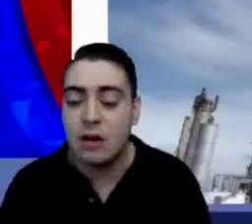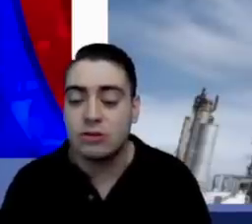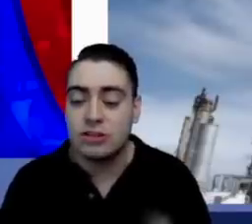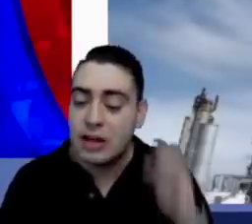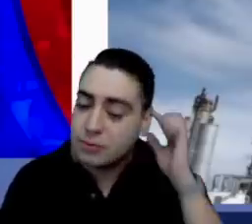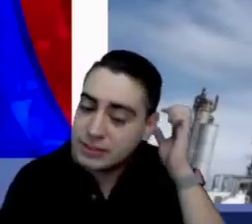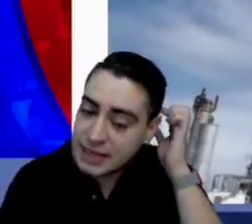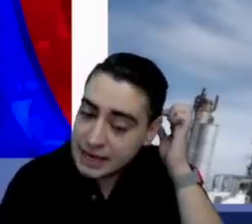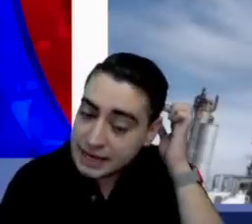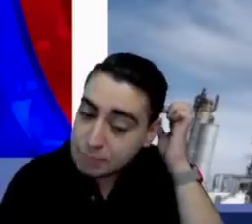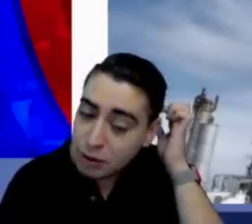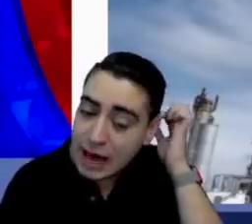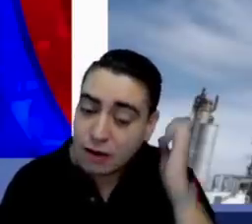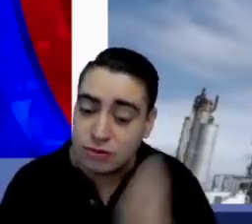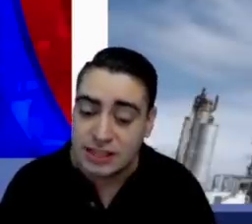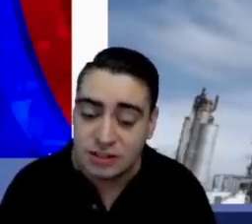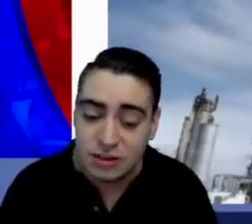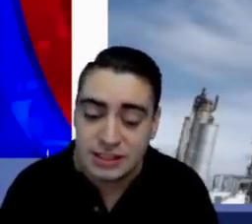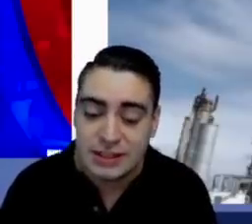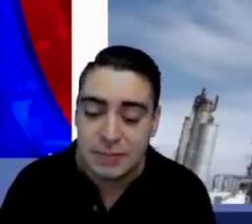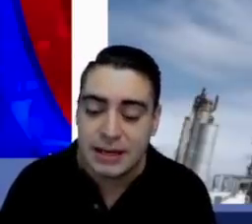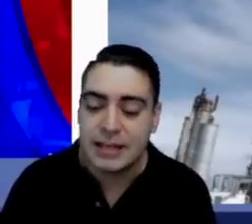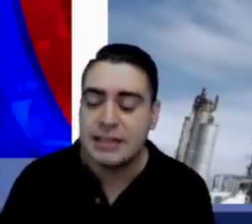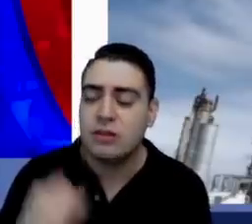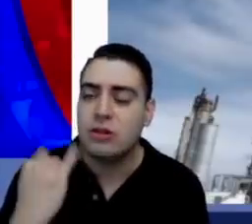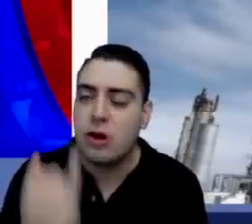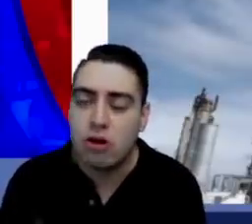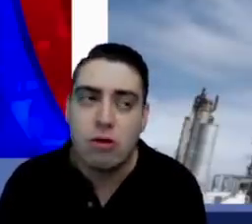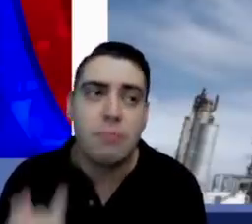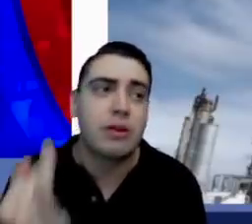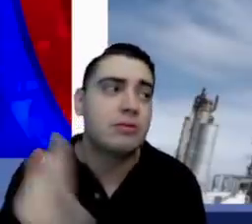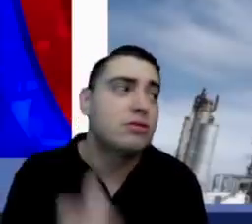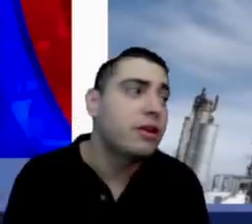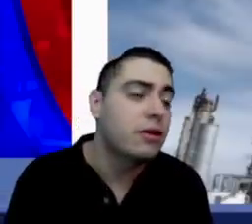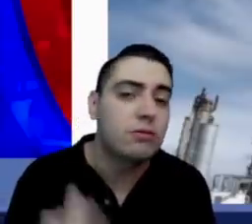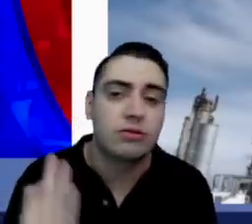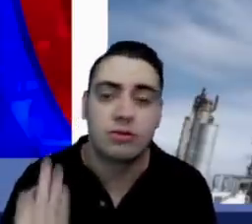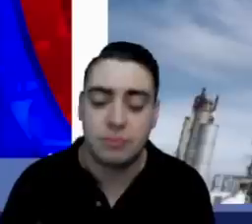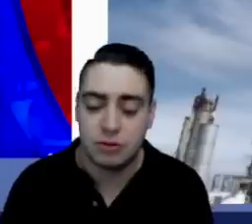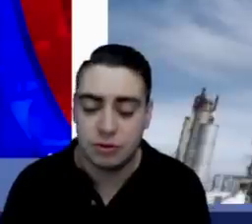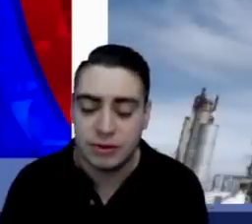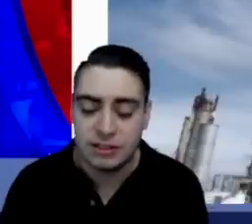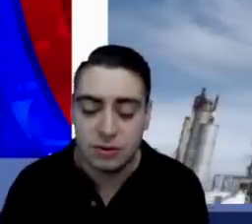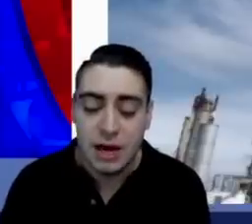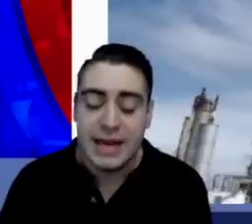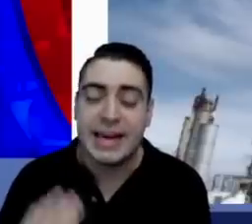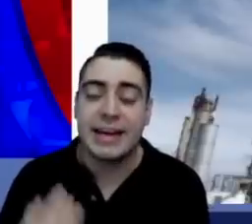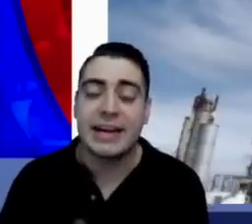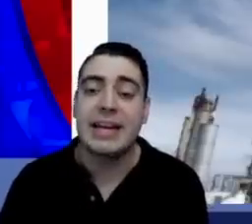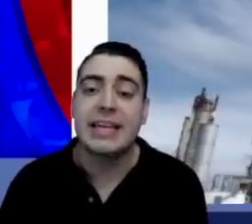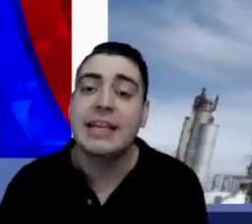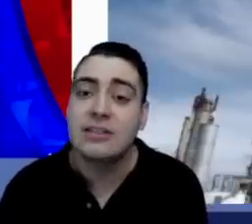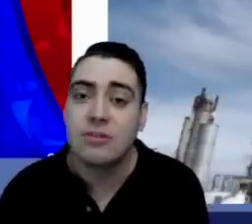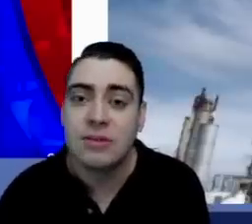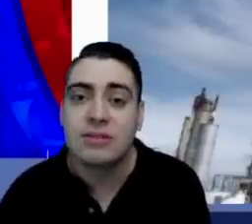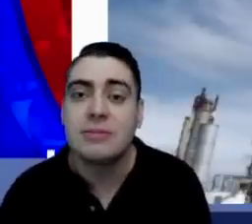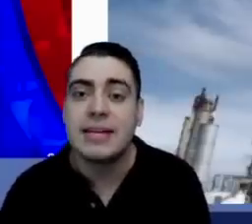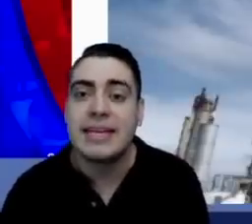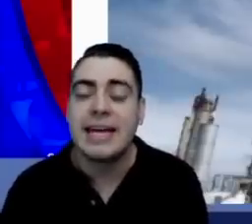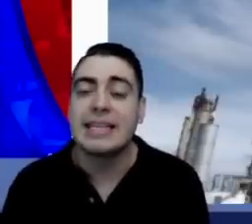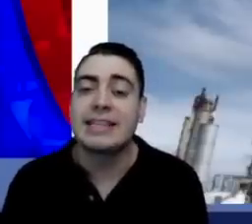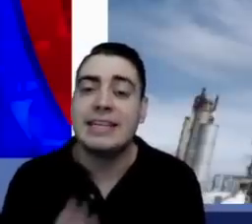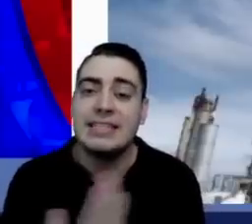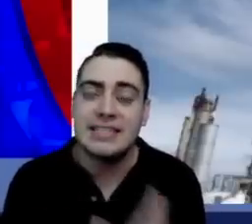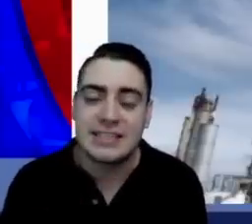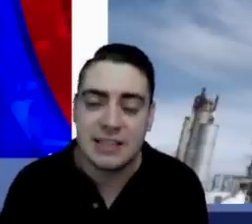general León Tratwitz, por acusaciones también ahí, tanto de robo, por desvío de recursos, por todo esto, que en realidad esto, amigos, se